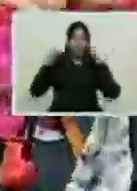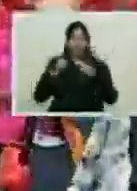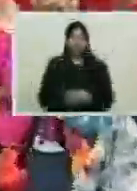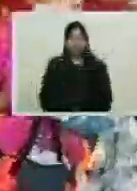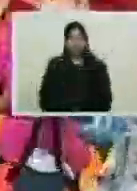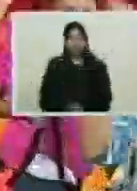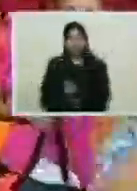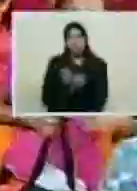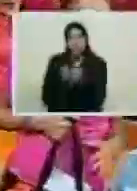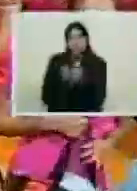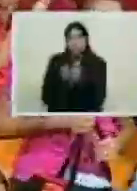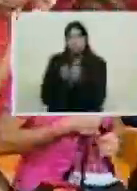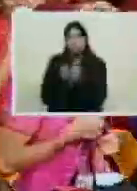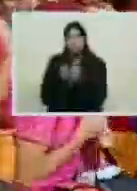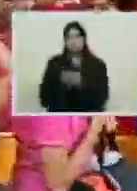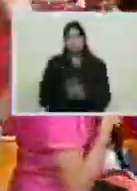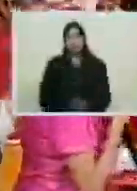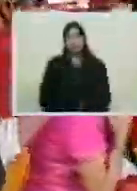con amor.